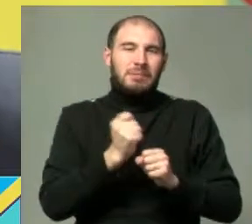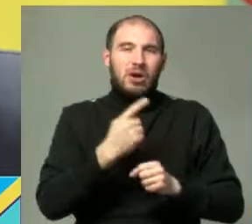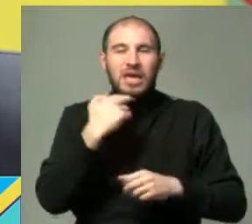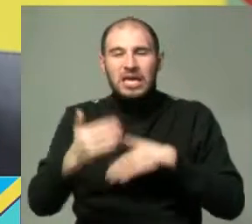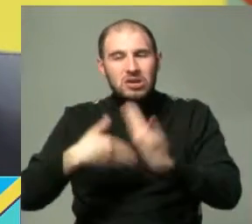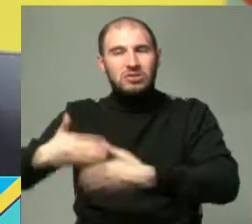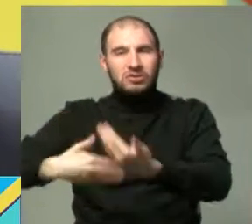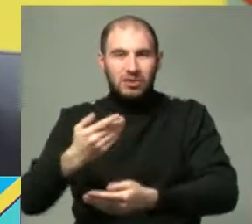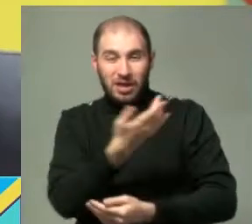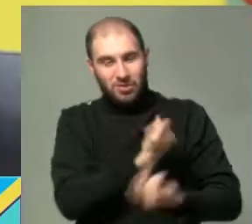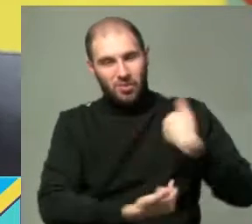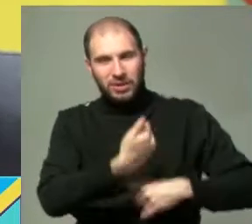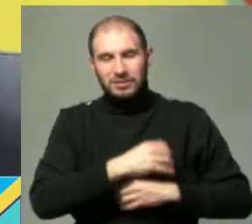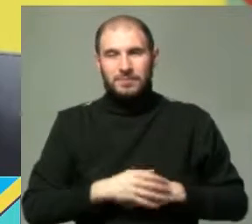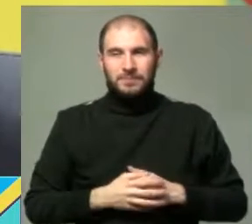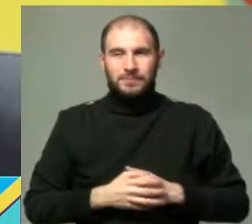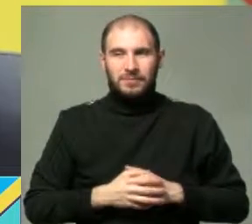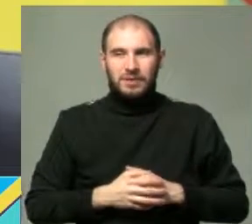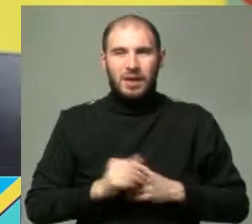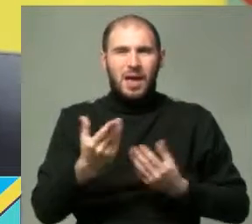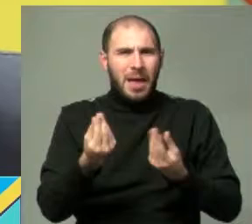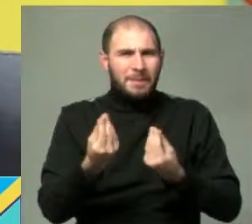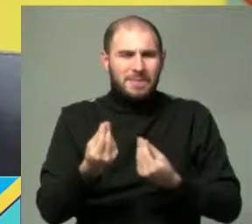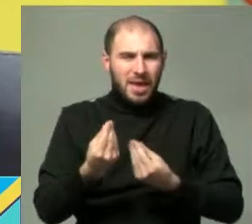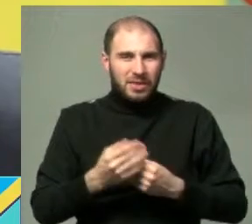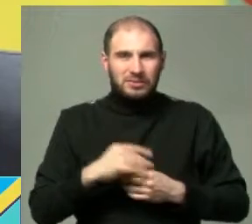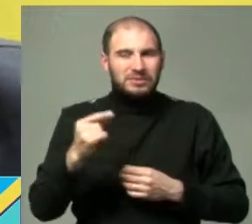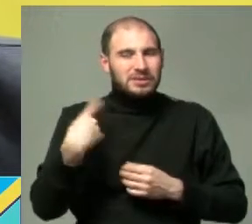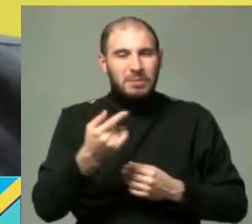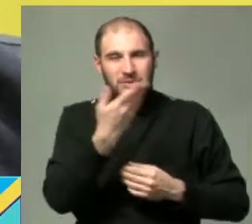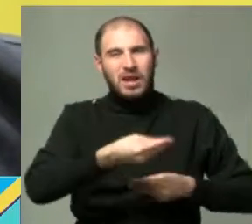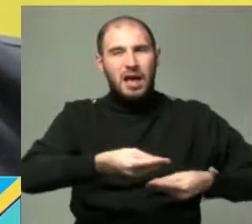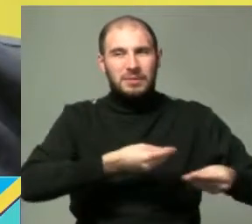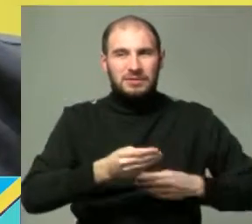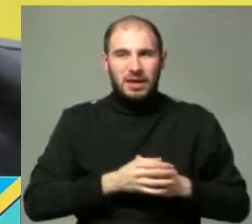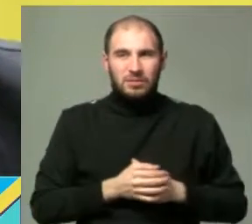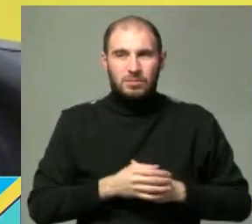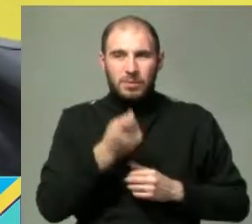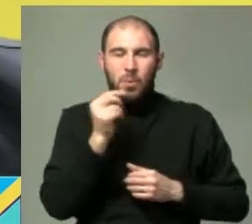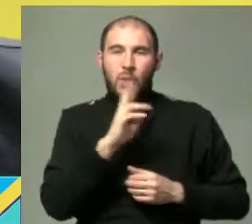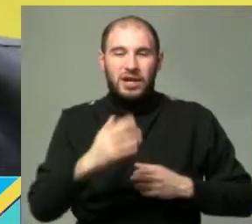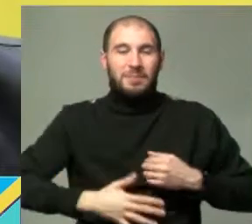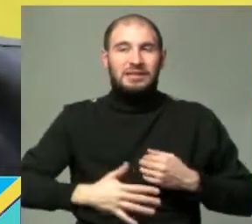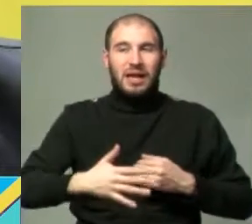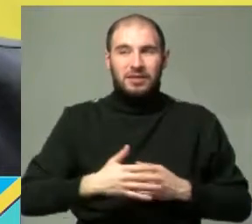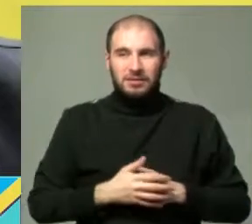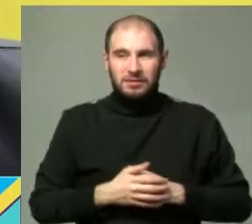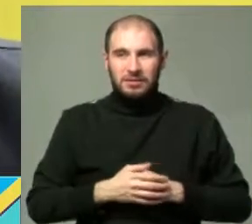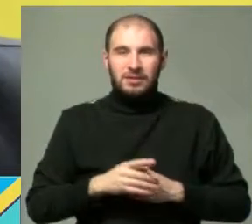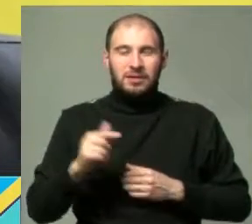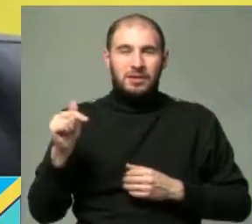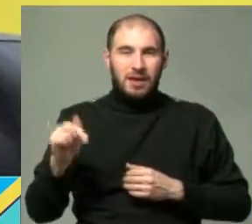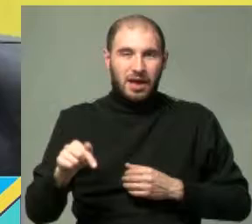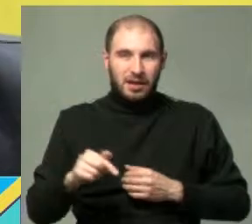reproductiva, como estaban diciendo. Acá hay un temor muy grande de los empresarios en cuanto a que una mujer embarazada obviamente va a